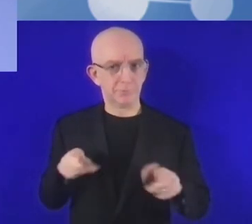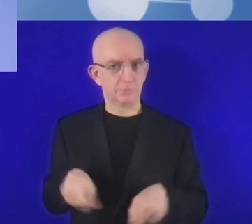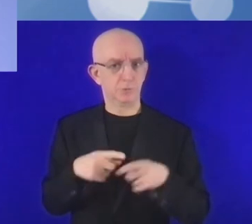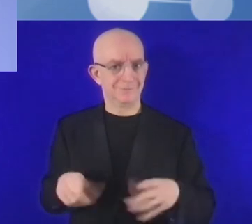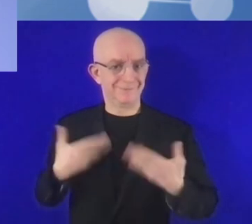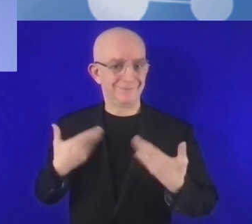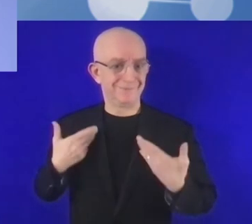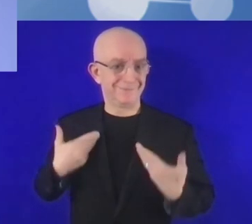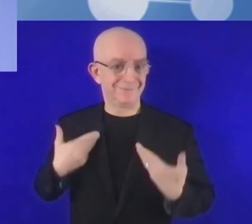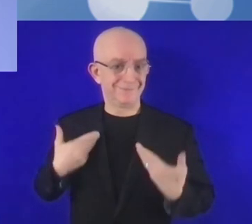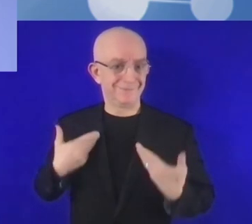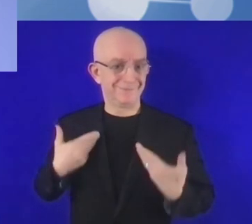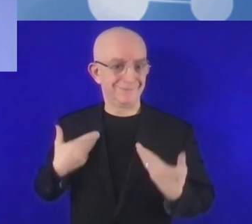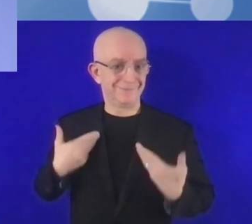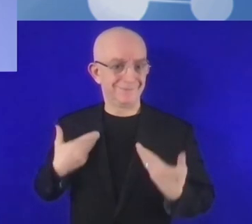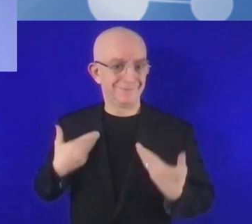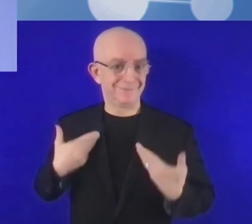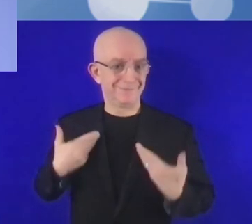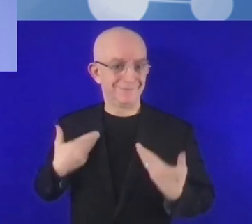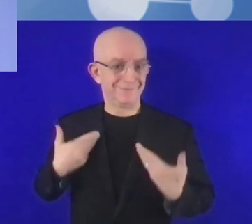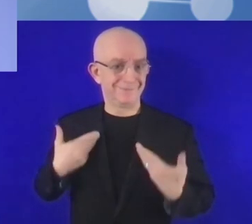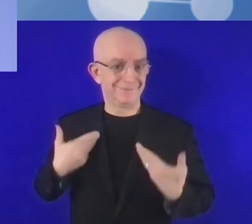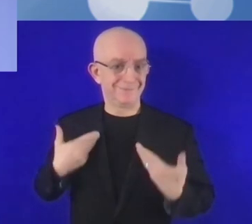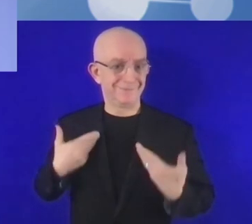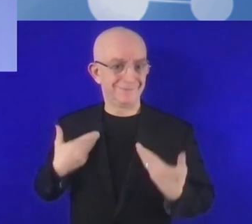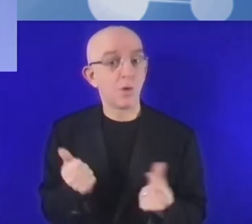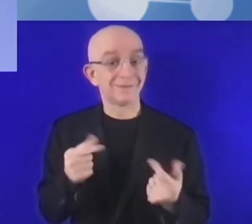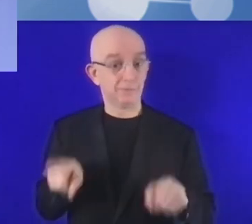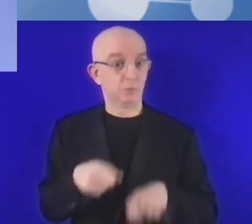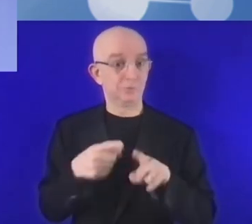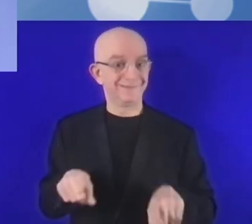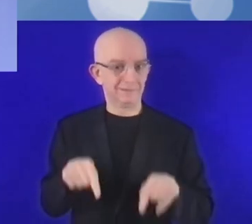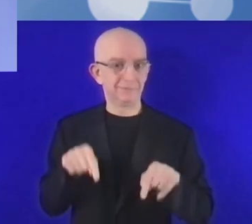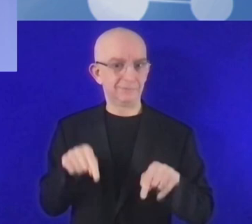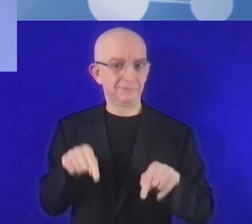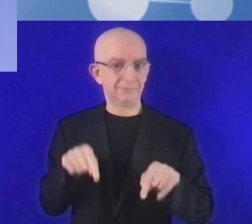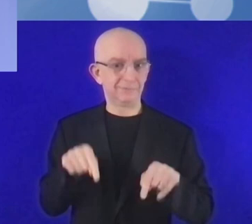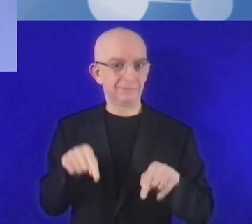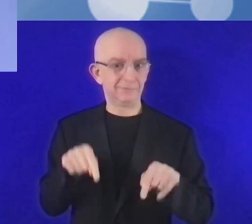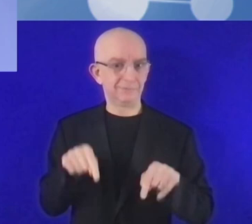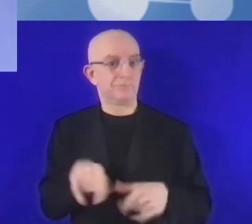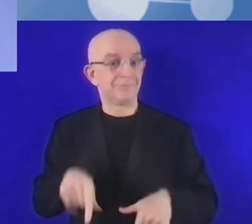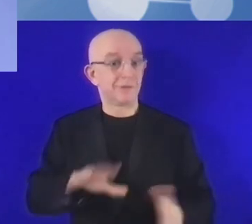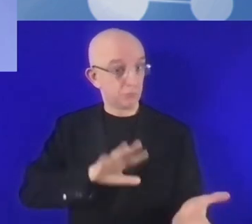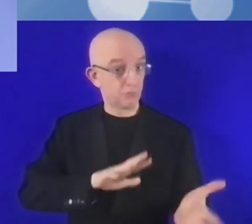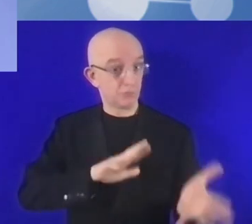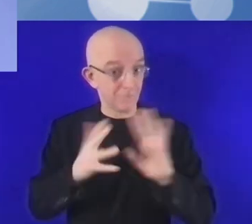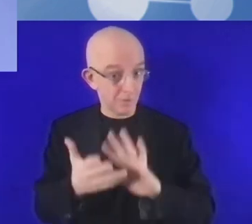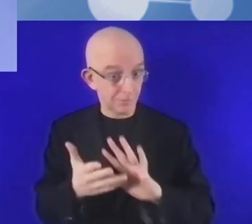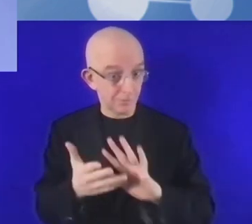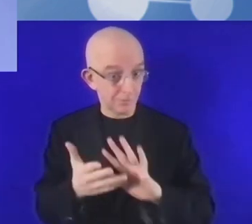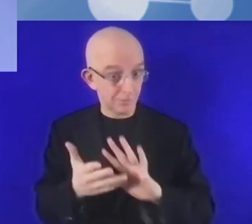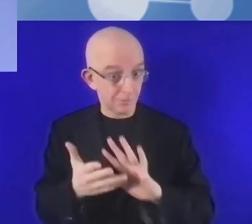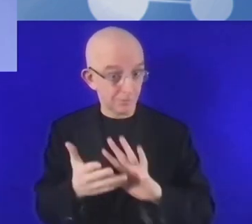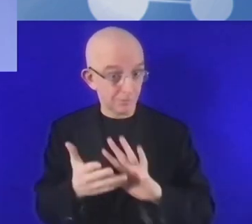embargo, debo decir que soy optimista, especialmente como músico. Pienso que la música de alta calidad puede,